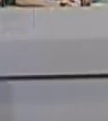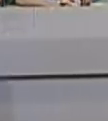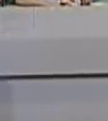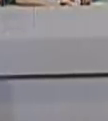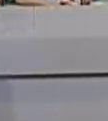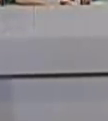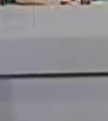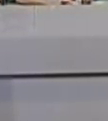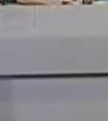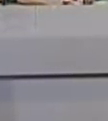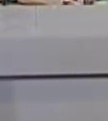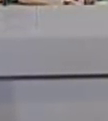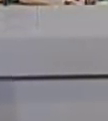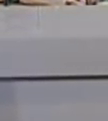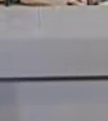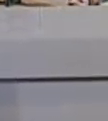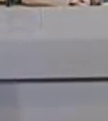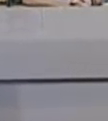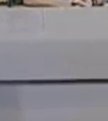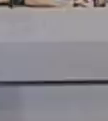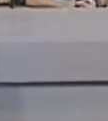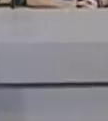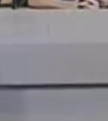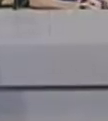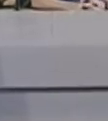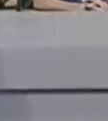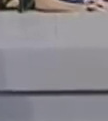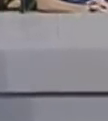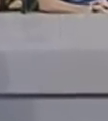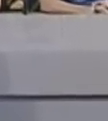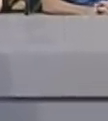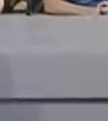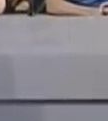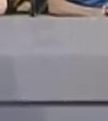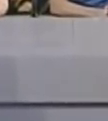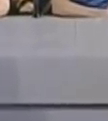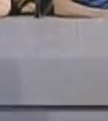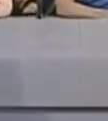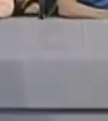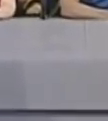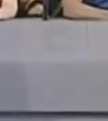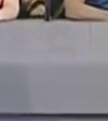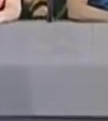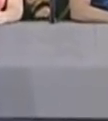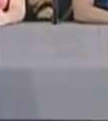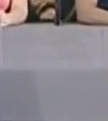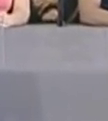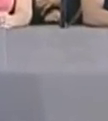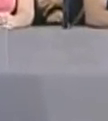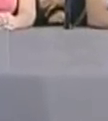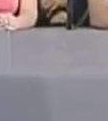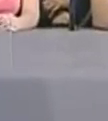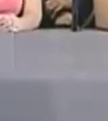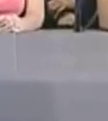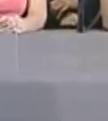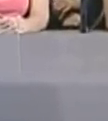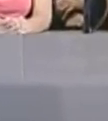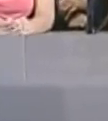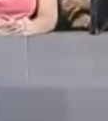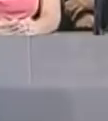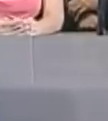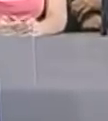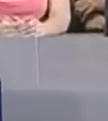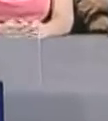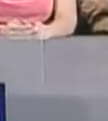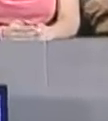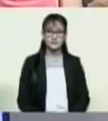como nosotros defendemos el principio de autodeterminación, tratamos de no inmiscuirnos en los asuntos de otras organizaciones políticas, pero yo